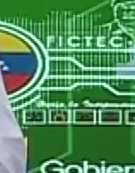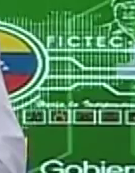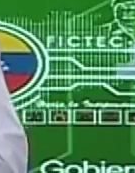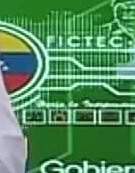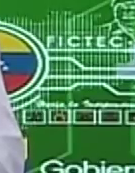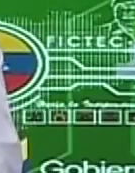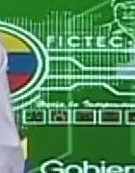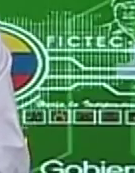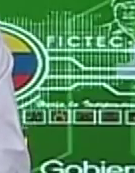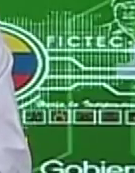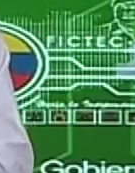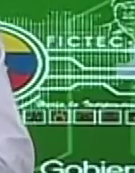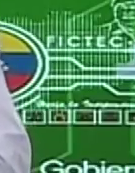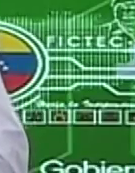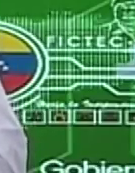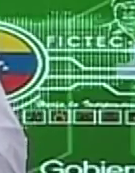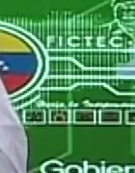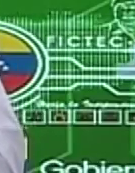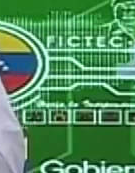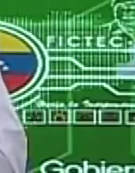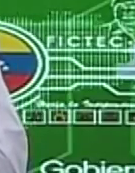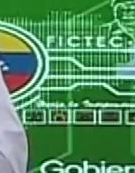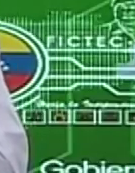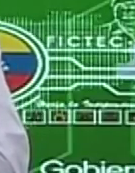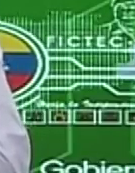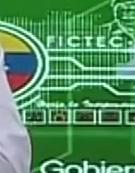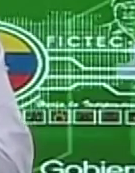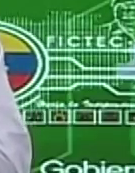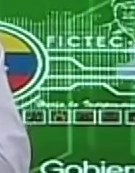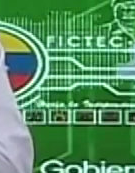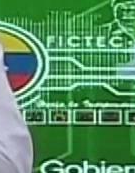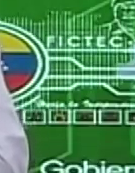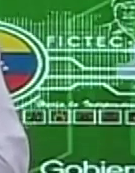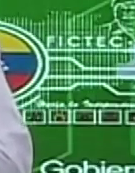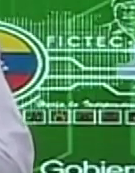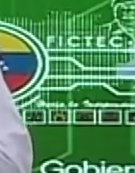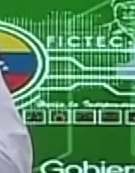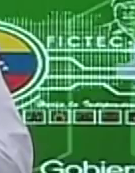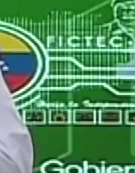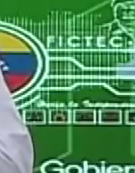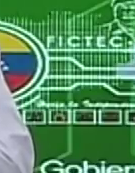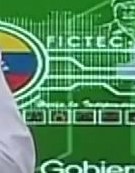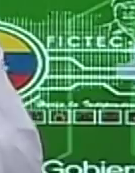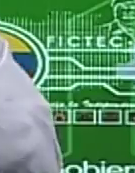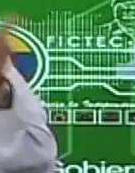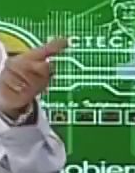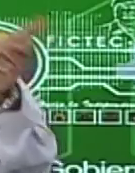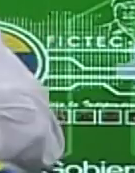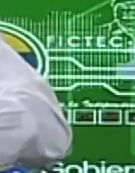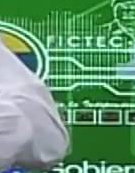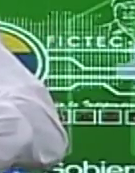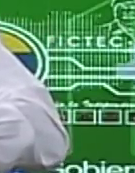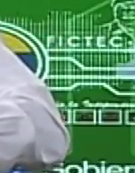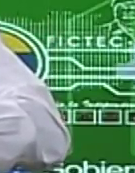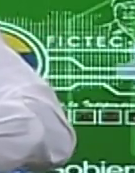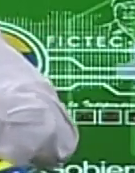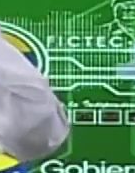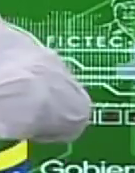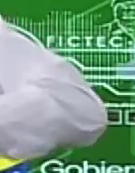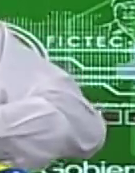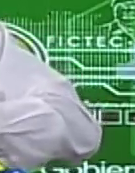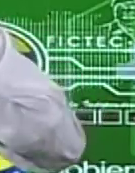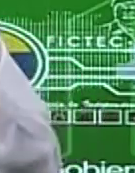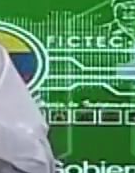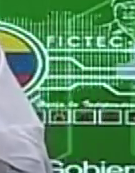Venezuela, va a continuar en Venezuela y con el capital internacional, privado y público, de